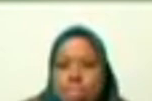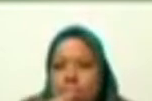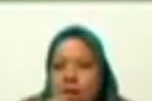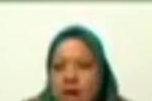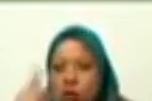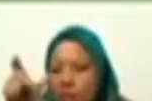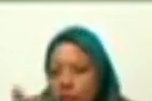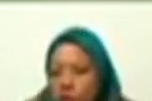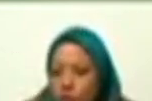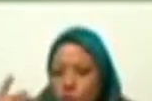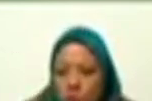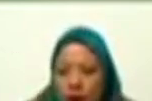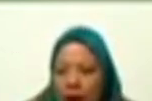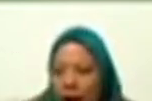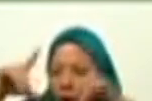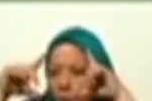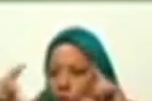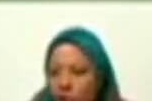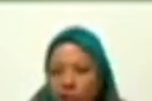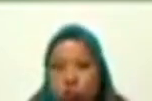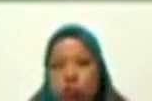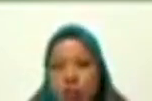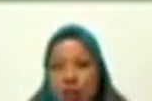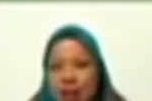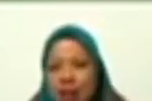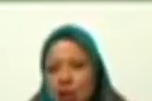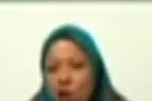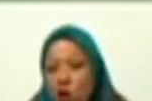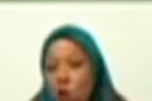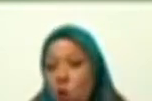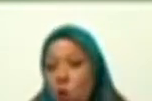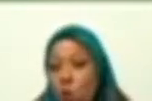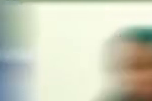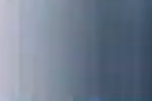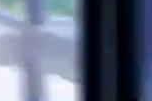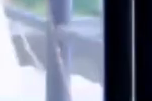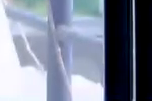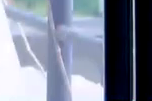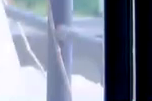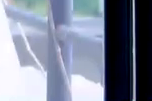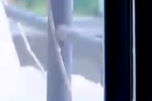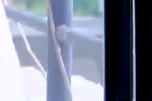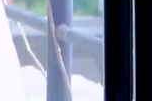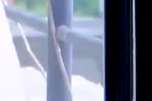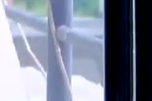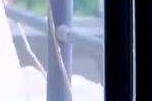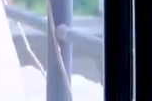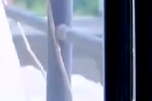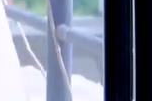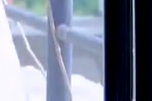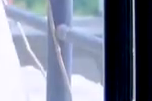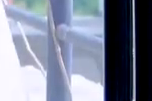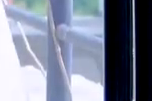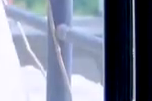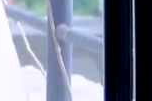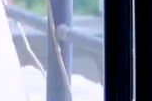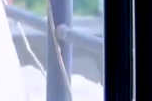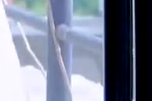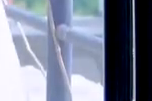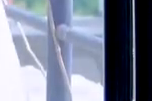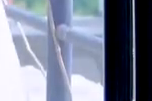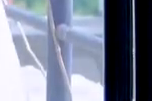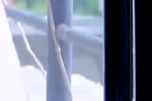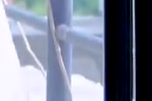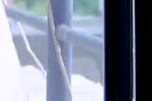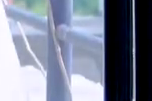producen estos chocolates, se sigan formando, pero también para formar nuevos productores. Rodríguez expresó la intención de mantener una